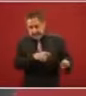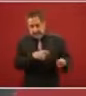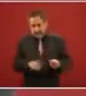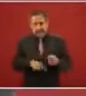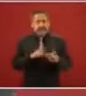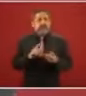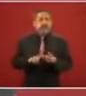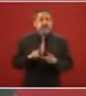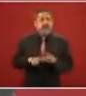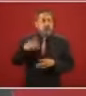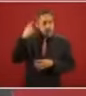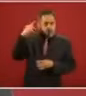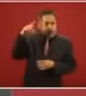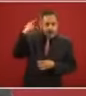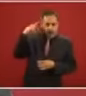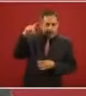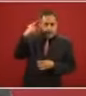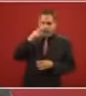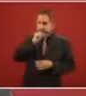de Puebla